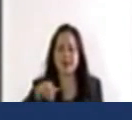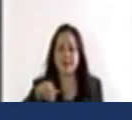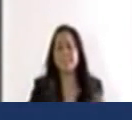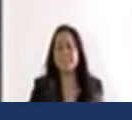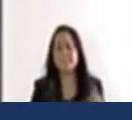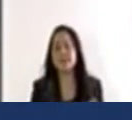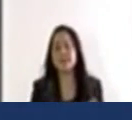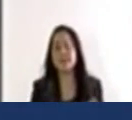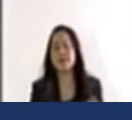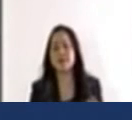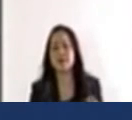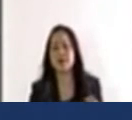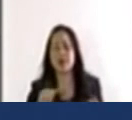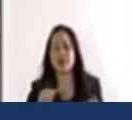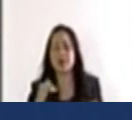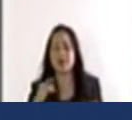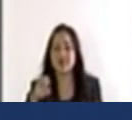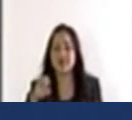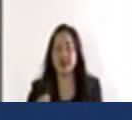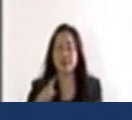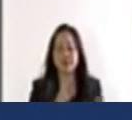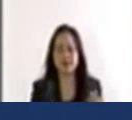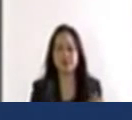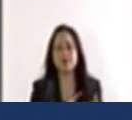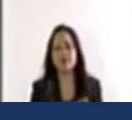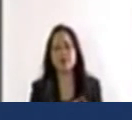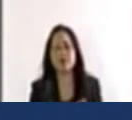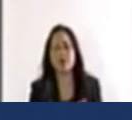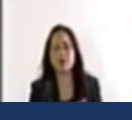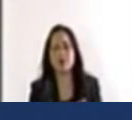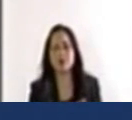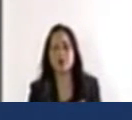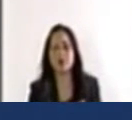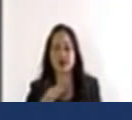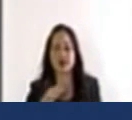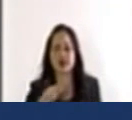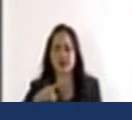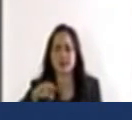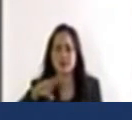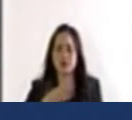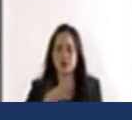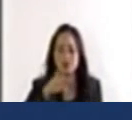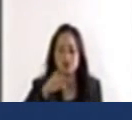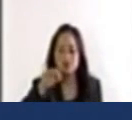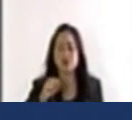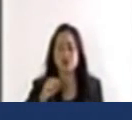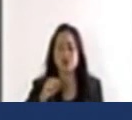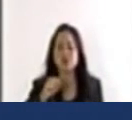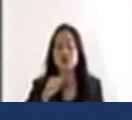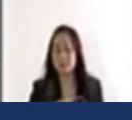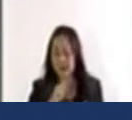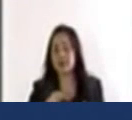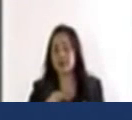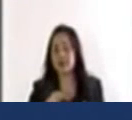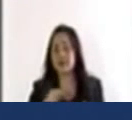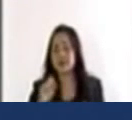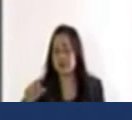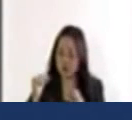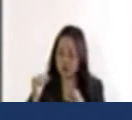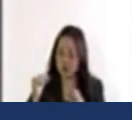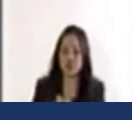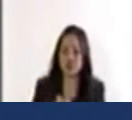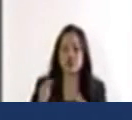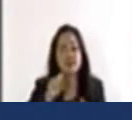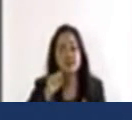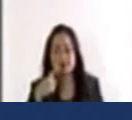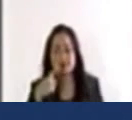de órganos que van a administrar justicia en temas tan sensibles para la ciudadanía, pues obviamente